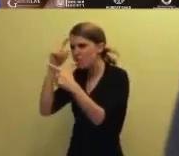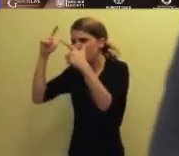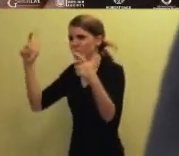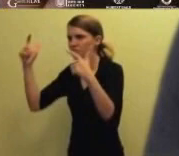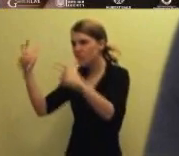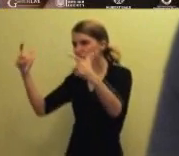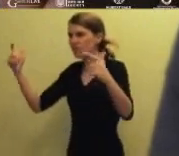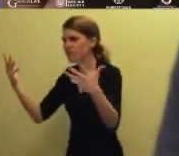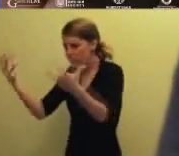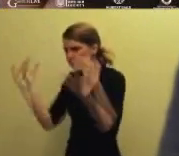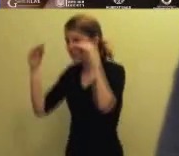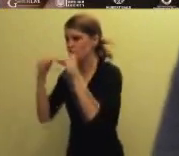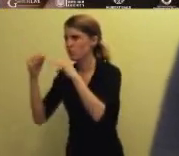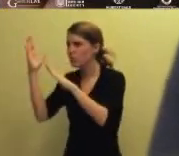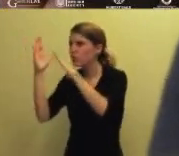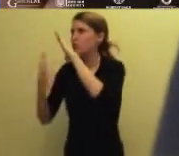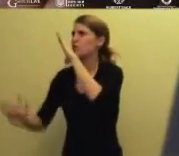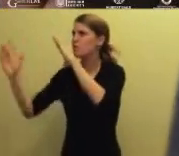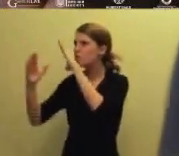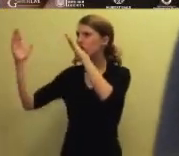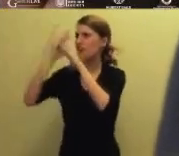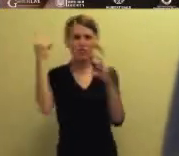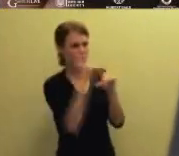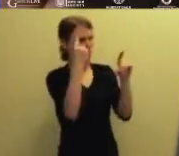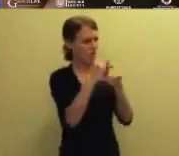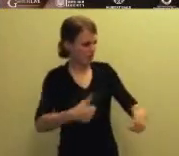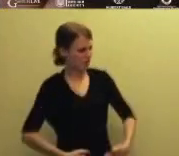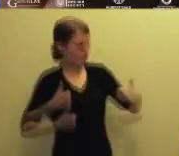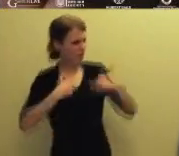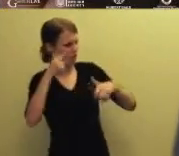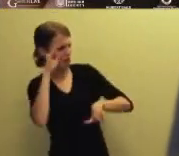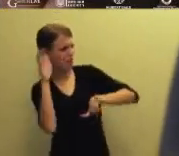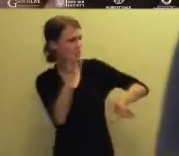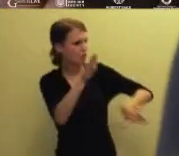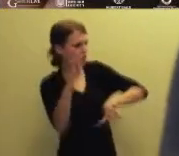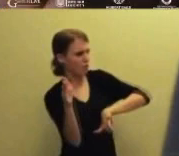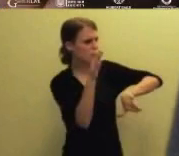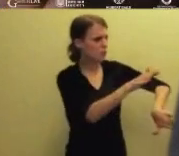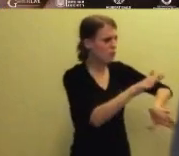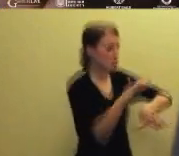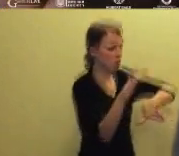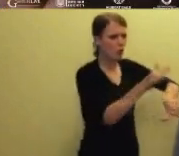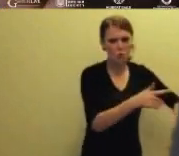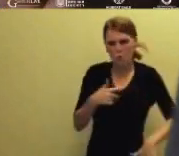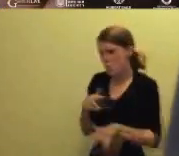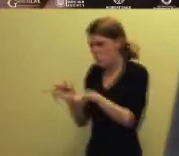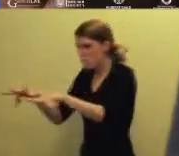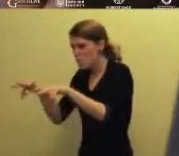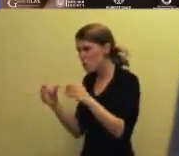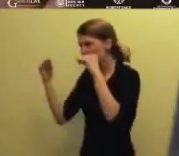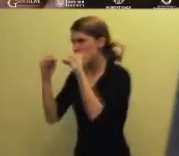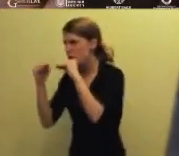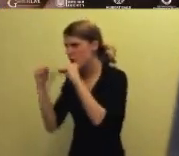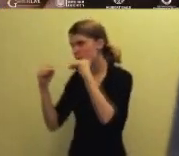per sé que la película sea buena obviamente tiene aciertos técnicos que técnicamente por ejemplo a nivel de fotografía esté muy bien hecha por